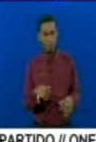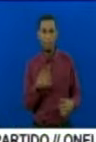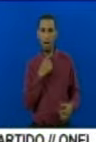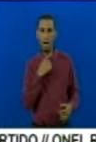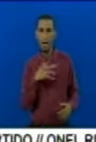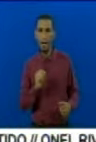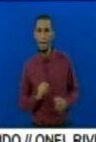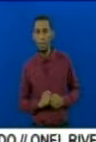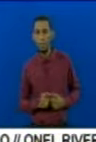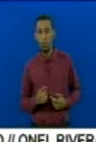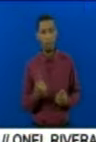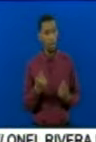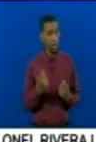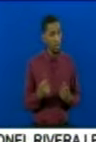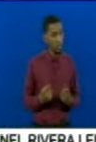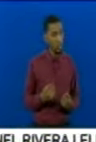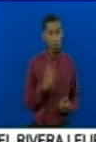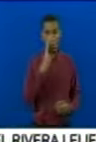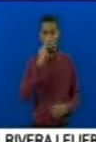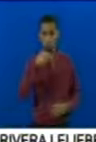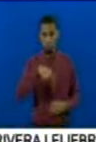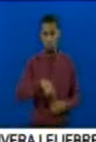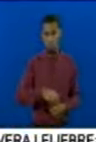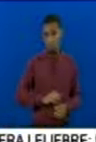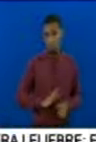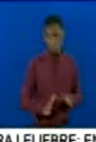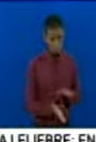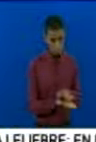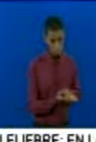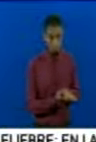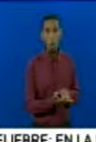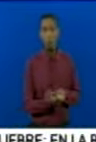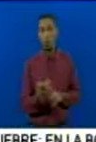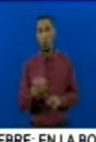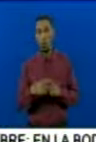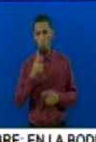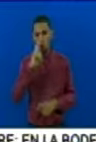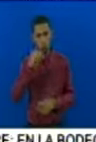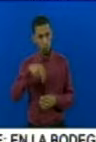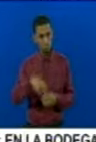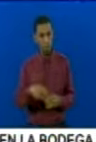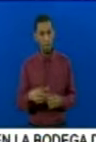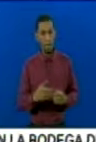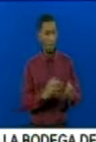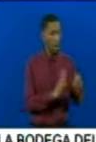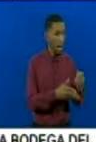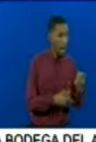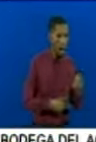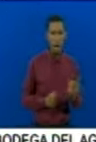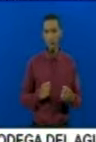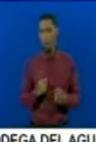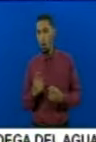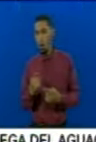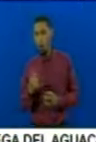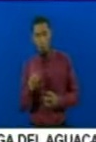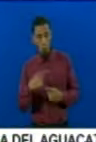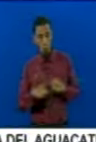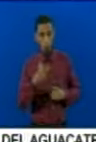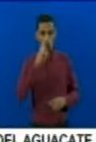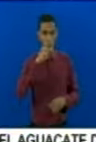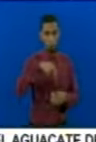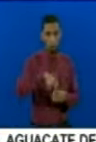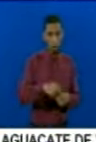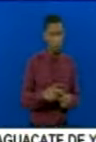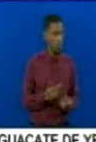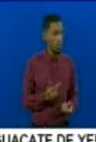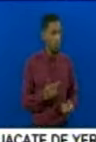combustible para el tiro de caña, asegurando también los otros combustibles para el propio proceso tecnológico en el Central Dos Ríos,